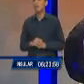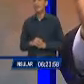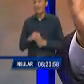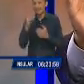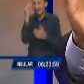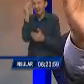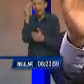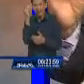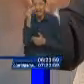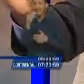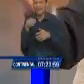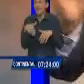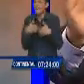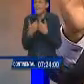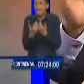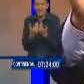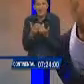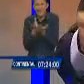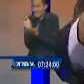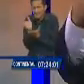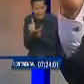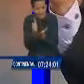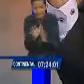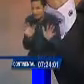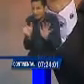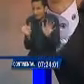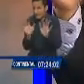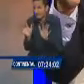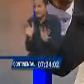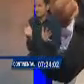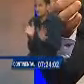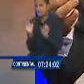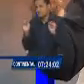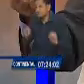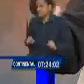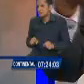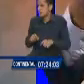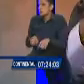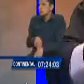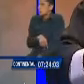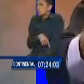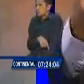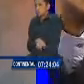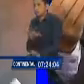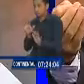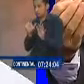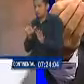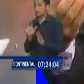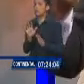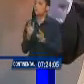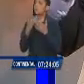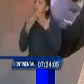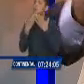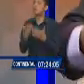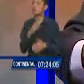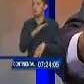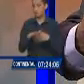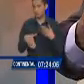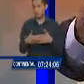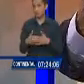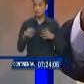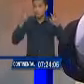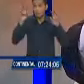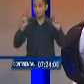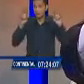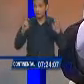Despoliticemos en el sentido partidista, porque sí es un tema político por excelencia. Veamos lo mejor para todos. Así. No hagamos de este